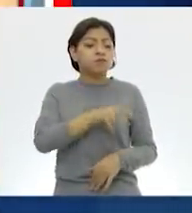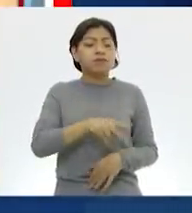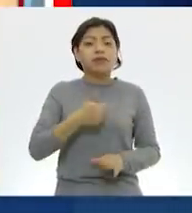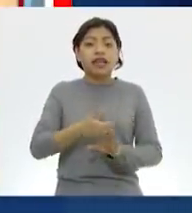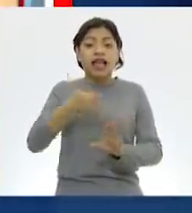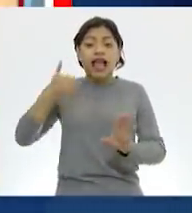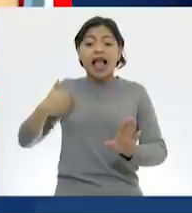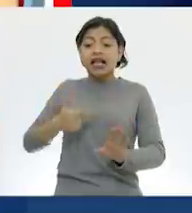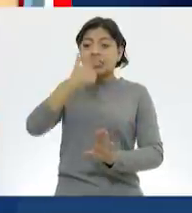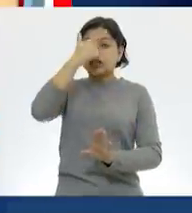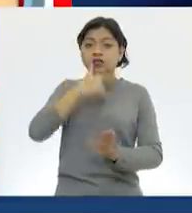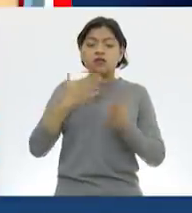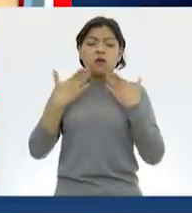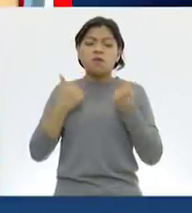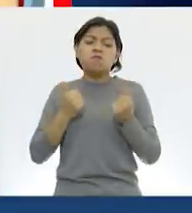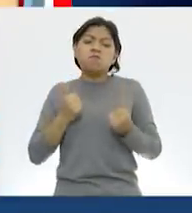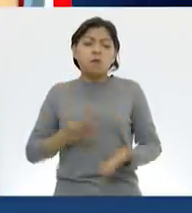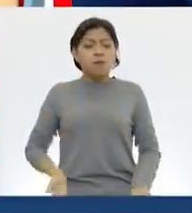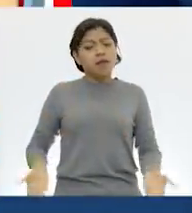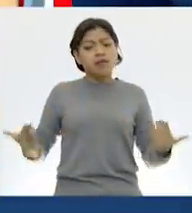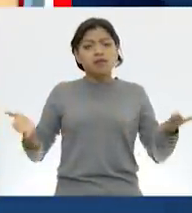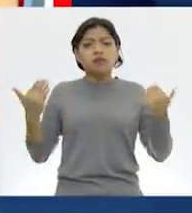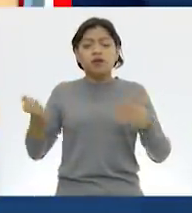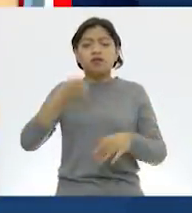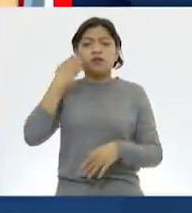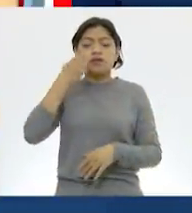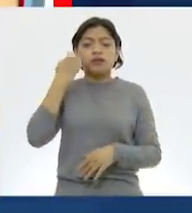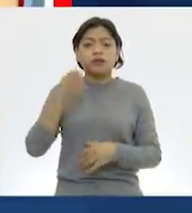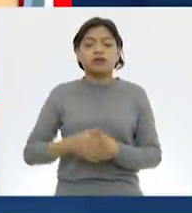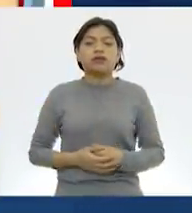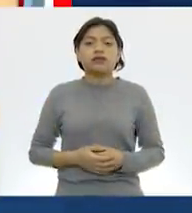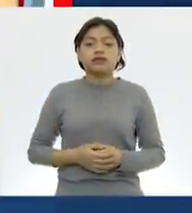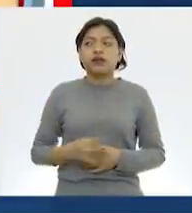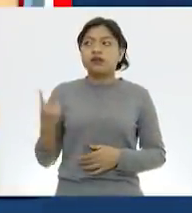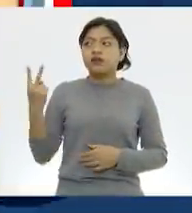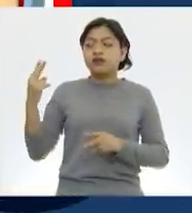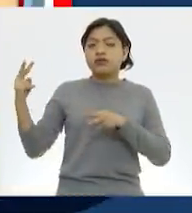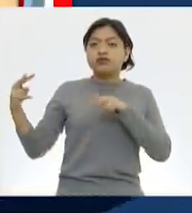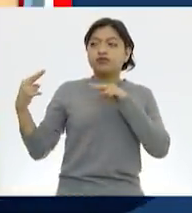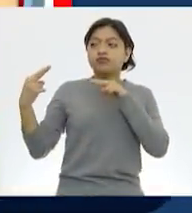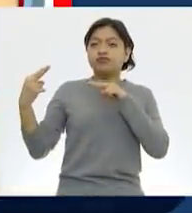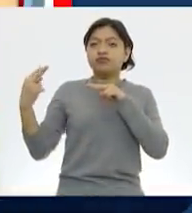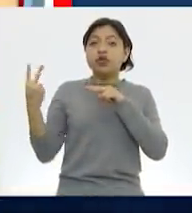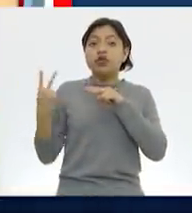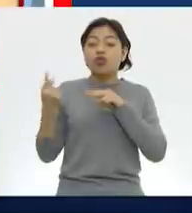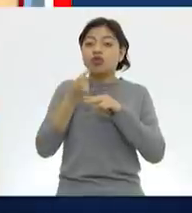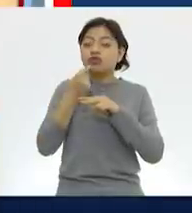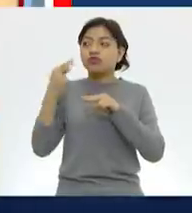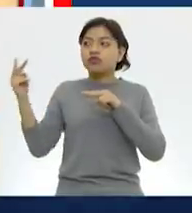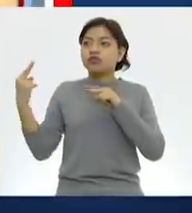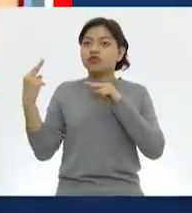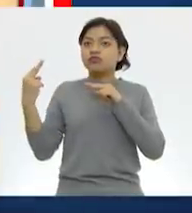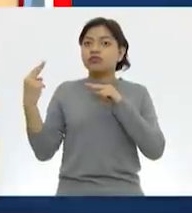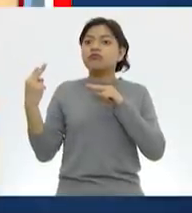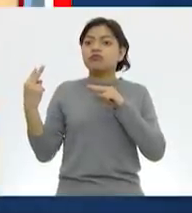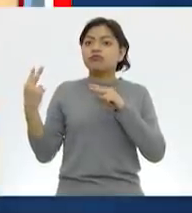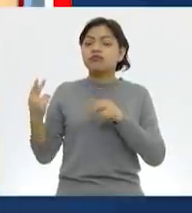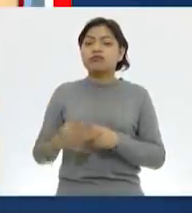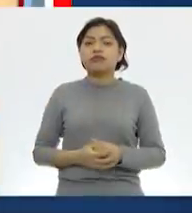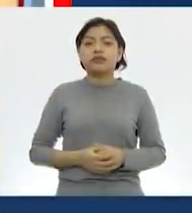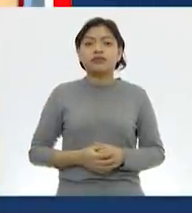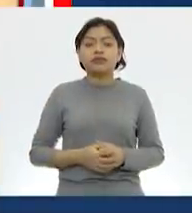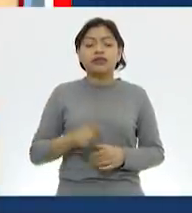ausencia nocturna y los apresuraba para ir a la escuela. Ellos se miraban sin decir nada. ¿Qué pasaría aquí anoche?,